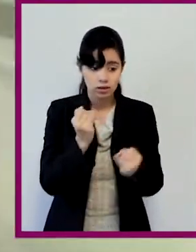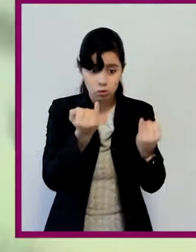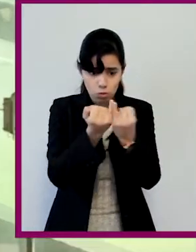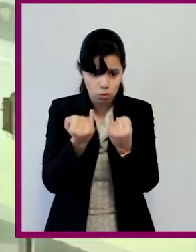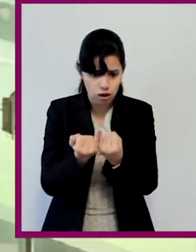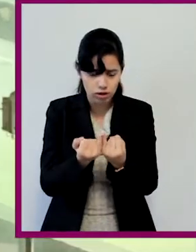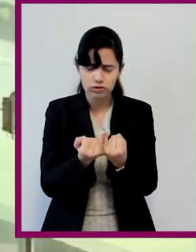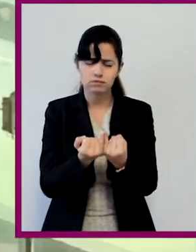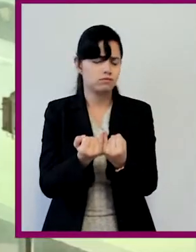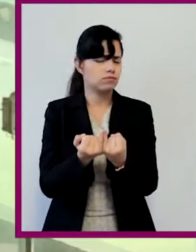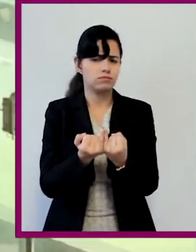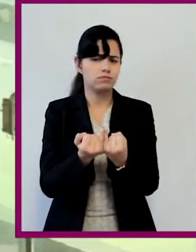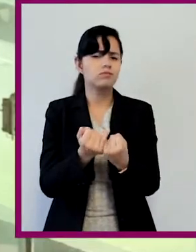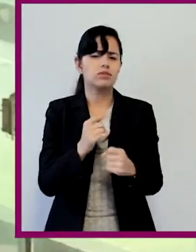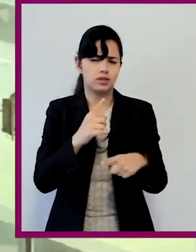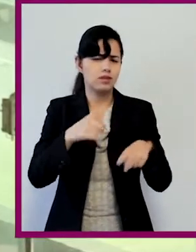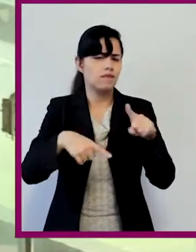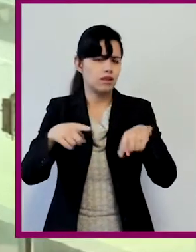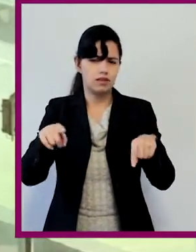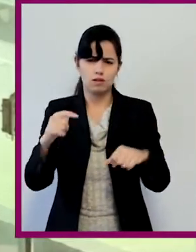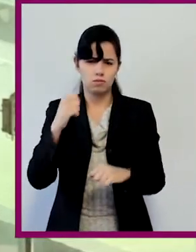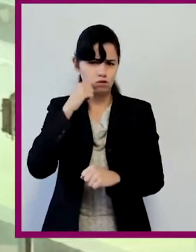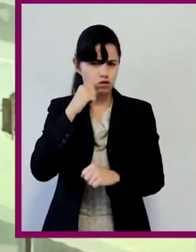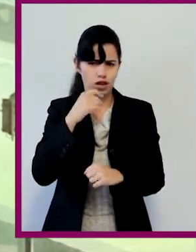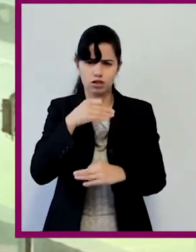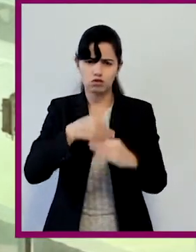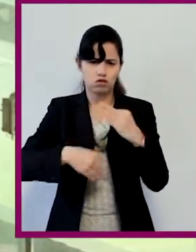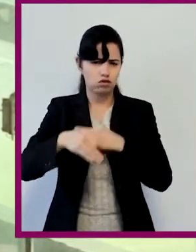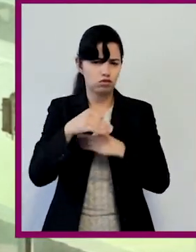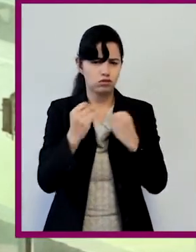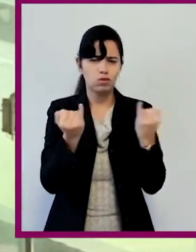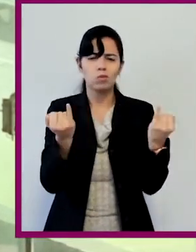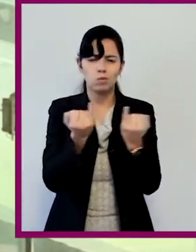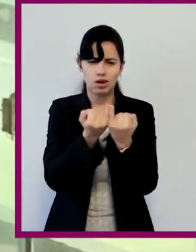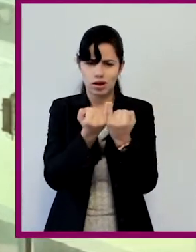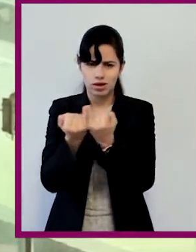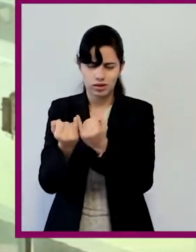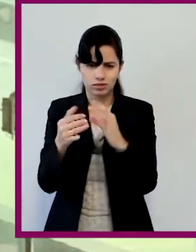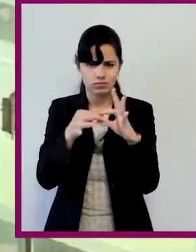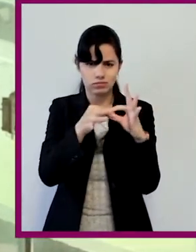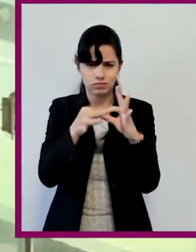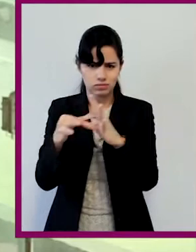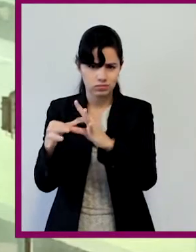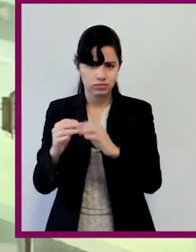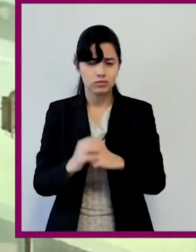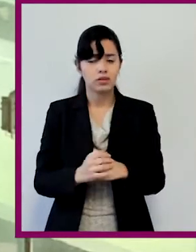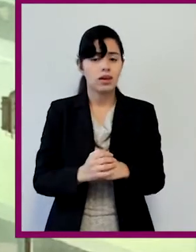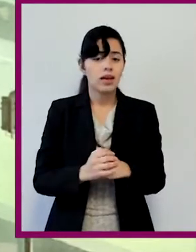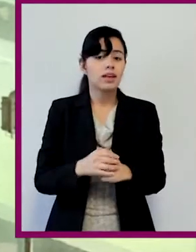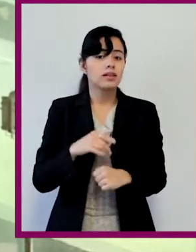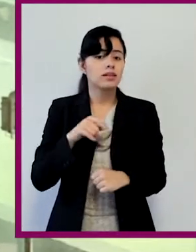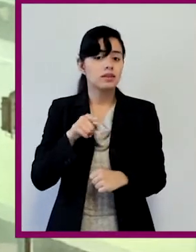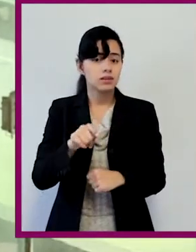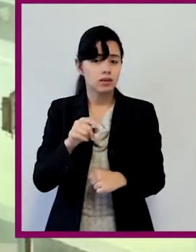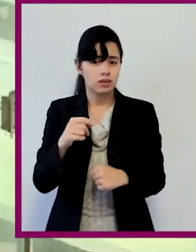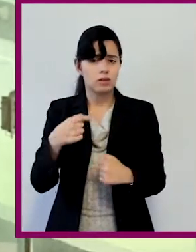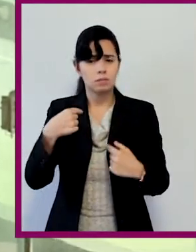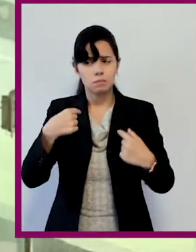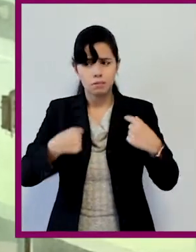Comenzamos. Chol, Chuj, Celtal, Maya, Chichimeca, Pame,